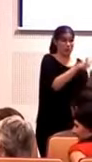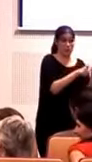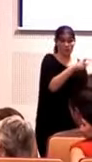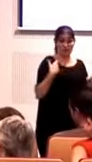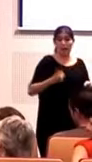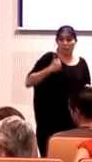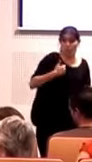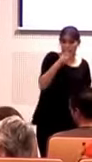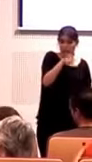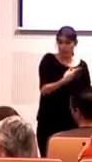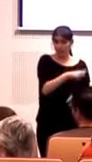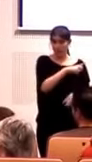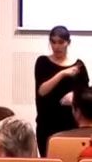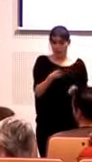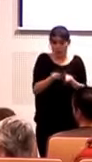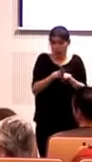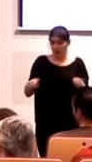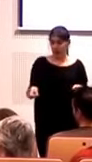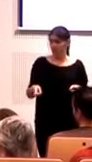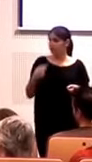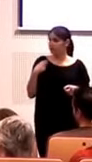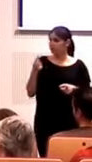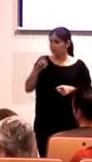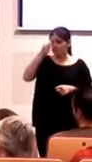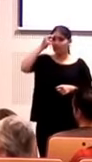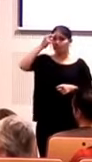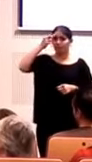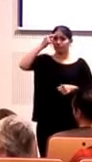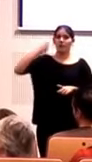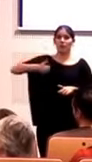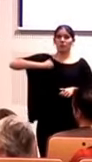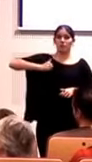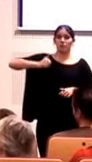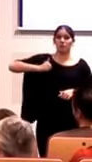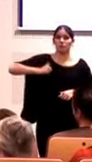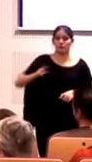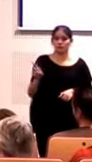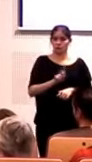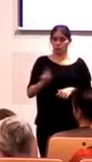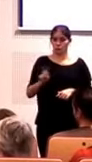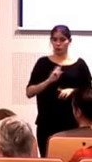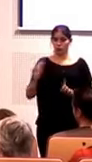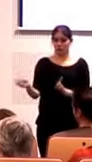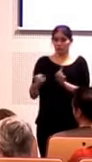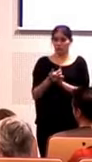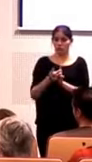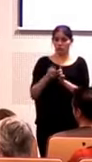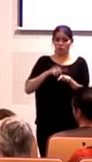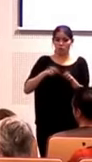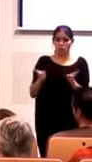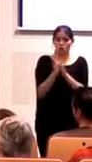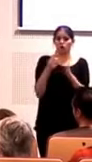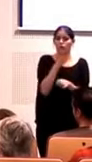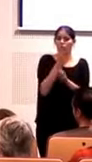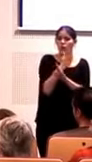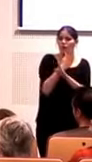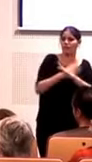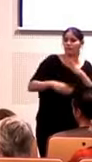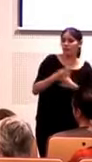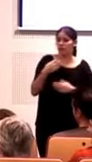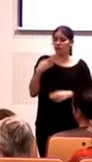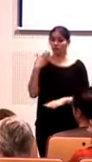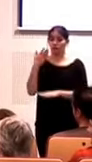aprovecharse? ¿What? No tengas siempre en tu mente, si este viene para estar un rato conmigo es por mi discapacidad, o si no puedo